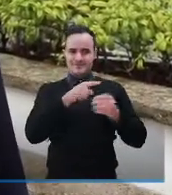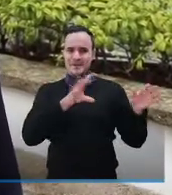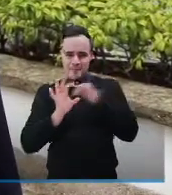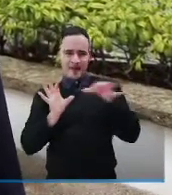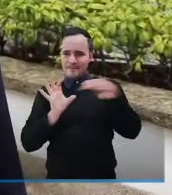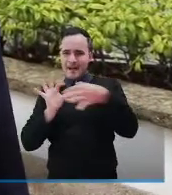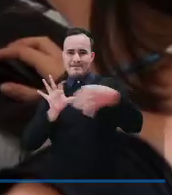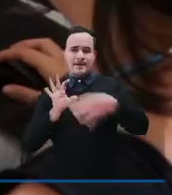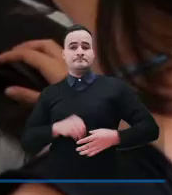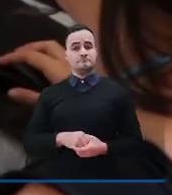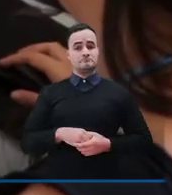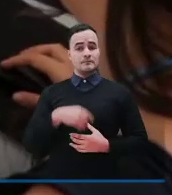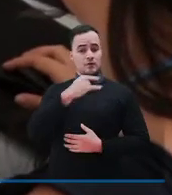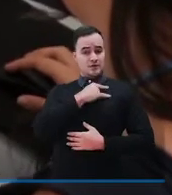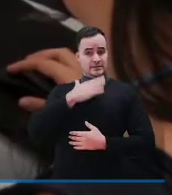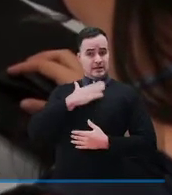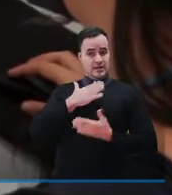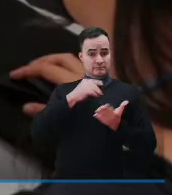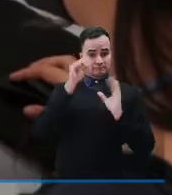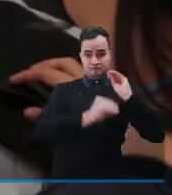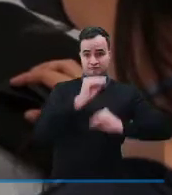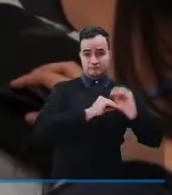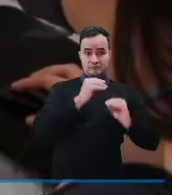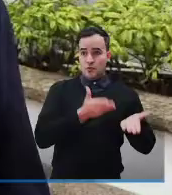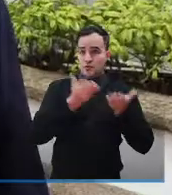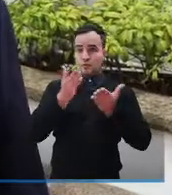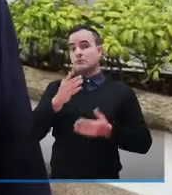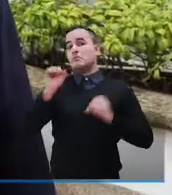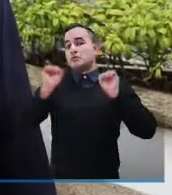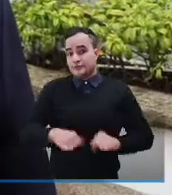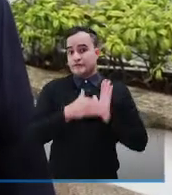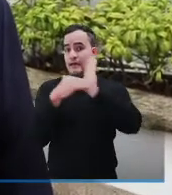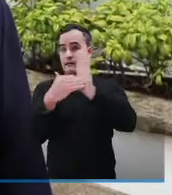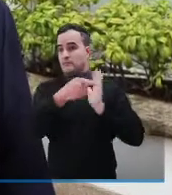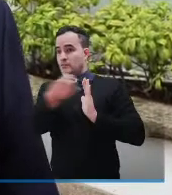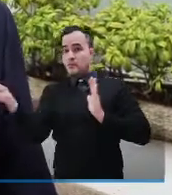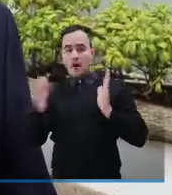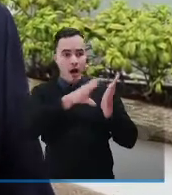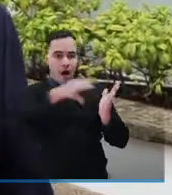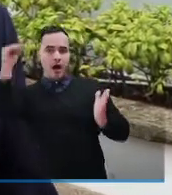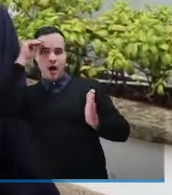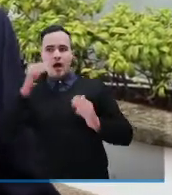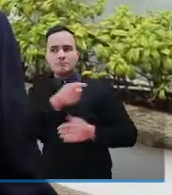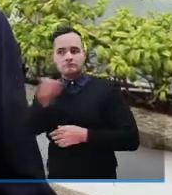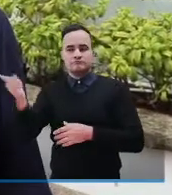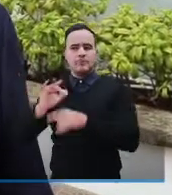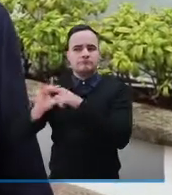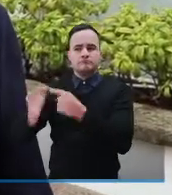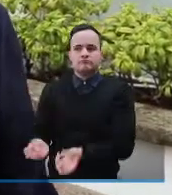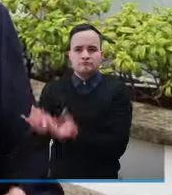universitaria Colegio Mayor de Antioquia puede ser un referente para que otras instituciones apliquen